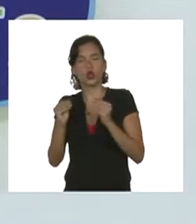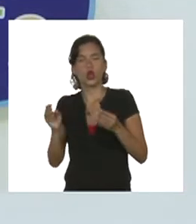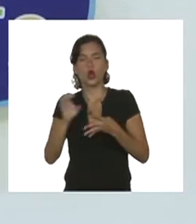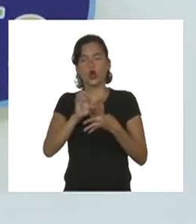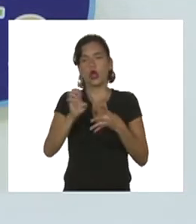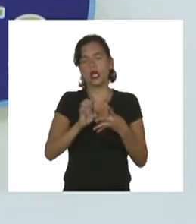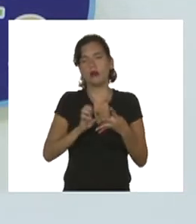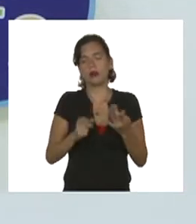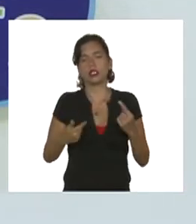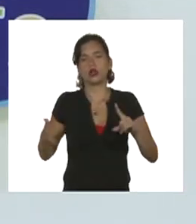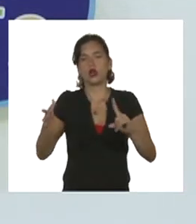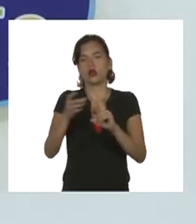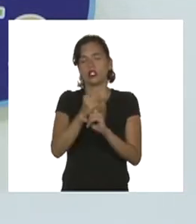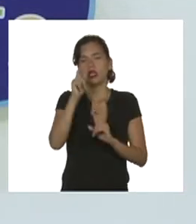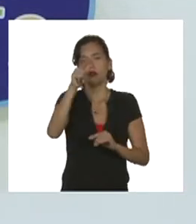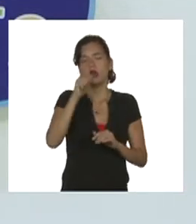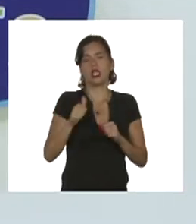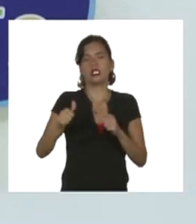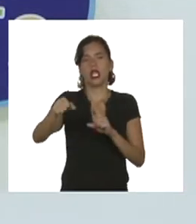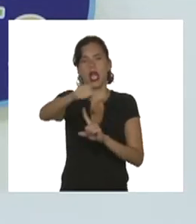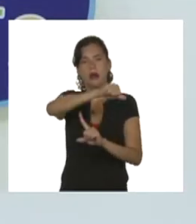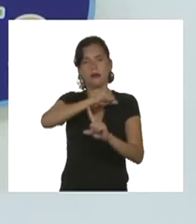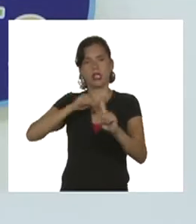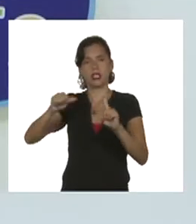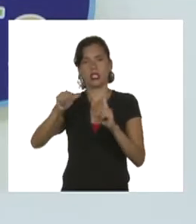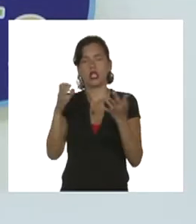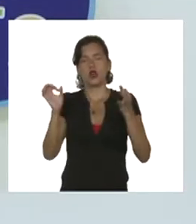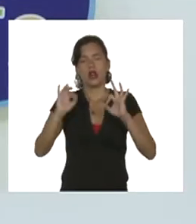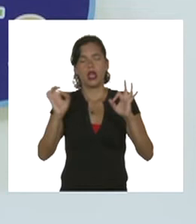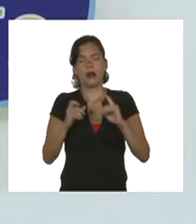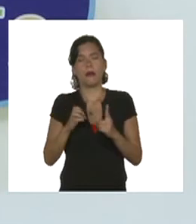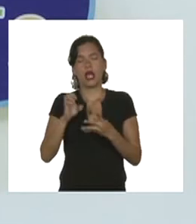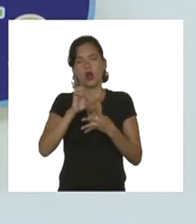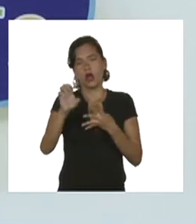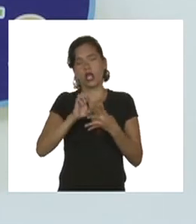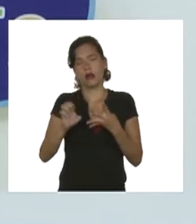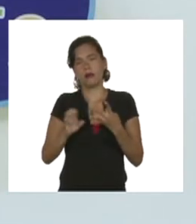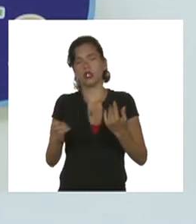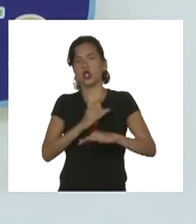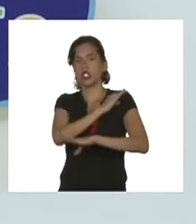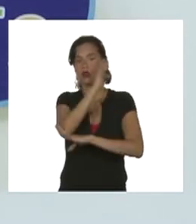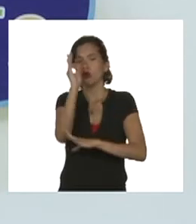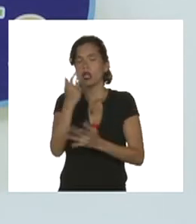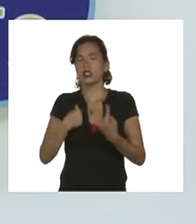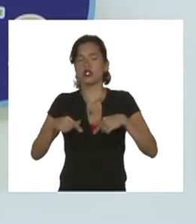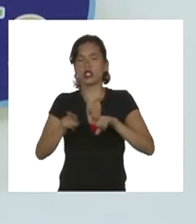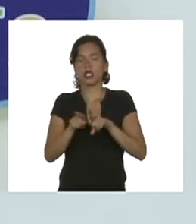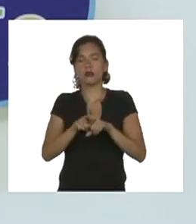elementos que conseguimos en ese ambiente, no solamente los elementos naturales, sino también esos